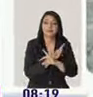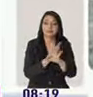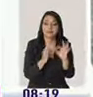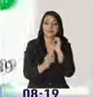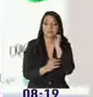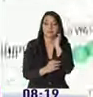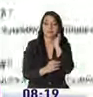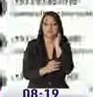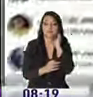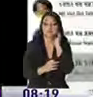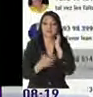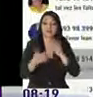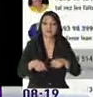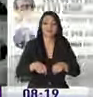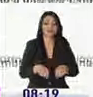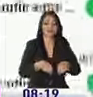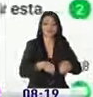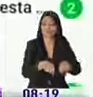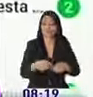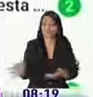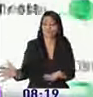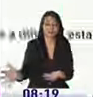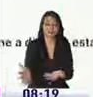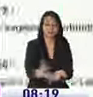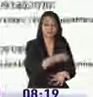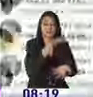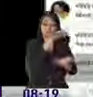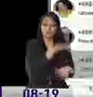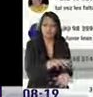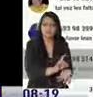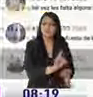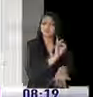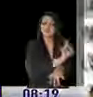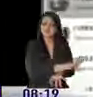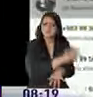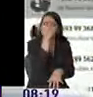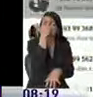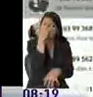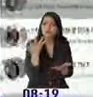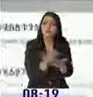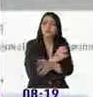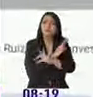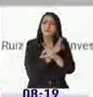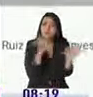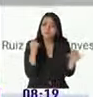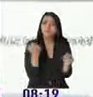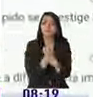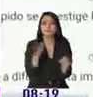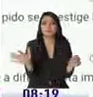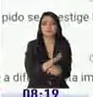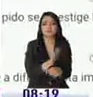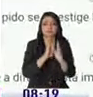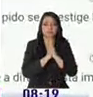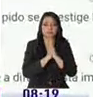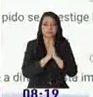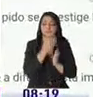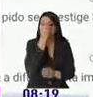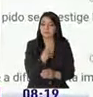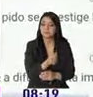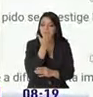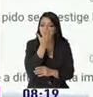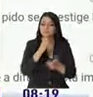cortan? ¿Por qué no se lo llevan? Lo cortan y lo dejan así. Trabajos integrales. Buenos días, Roberto. Espero que puedan atender este